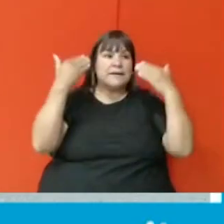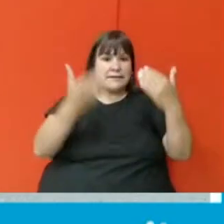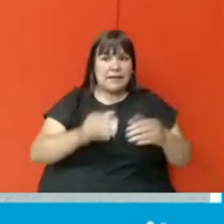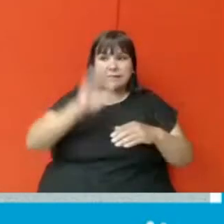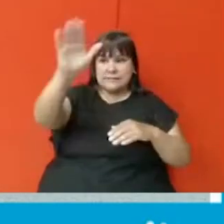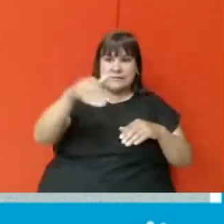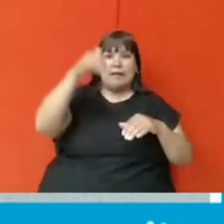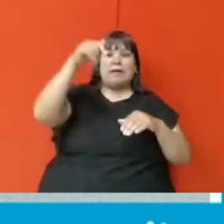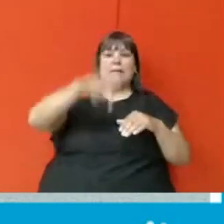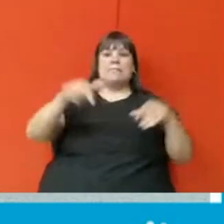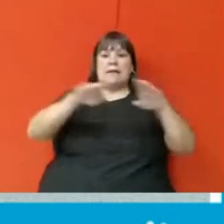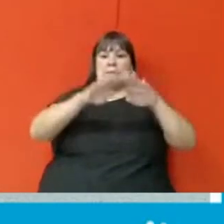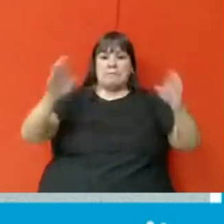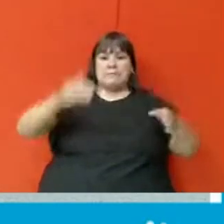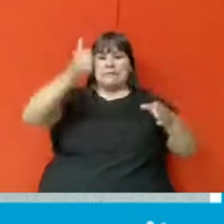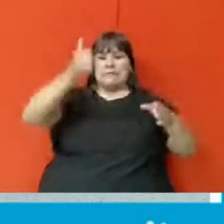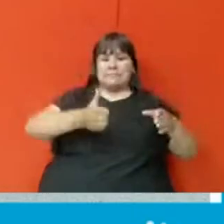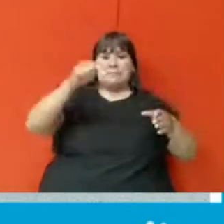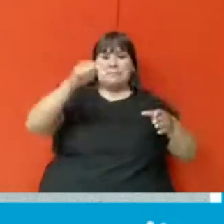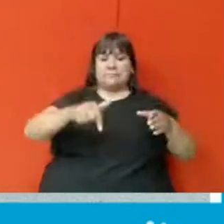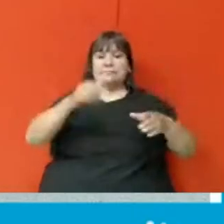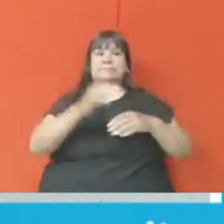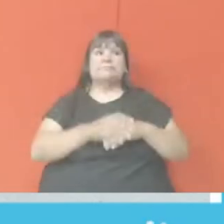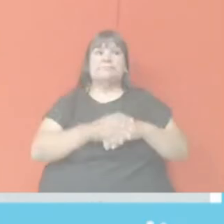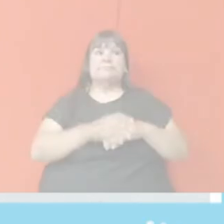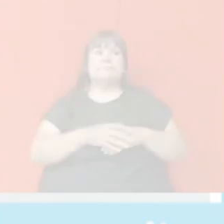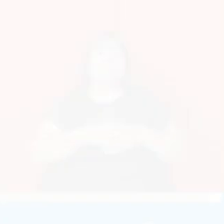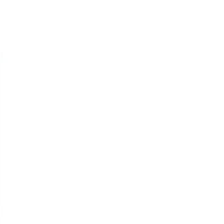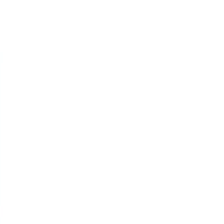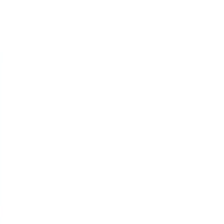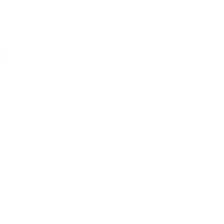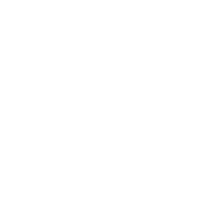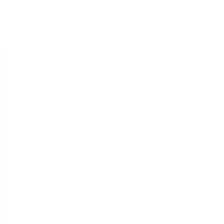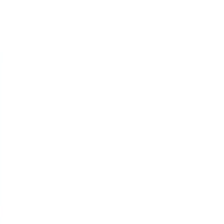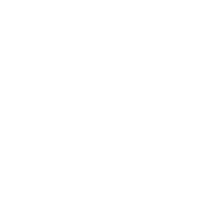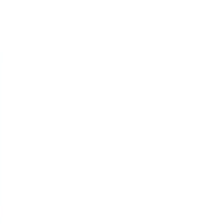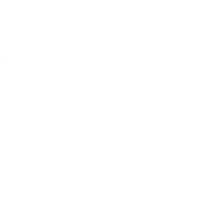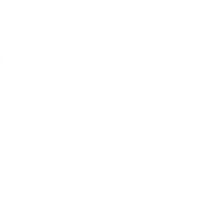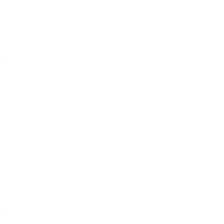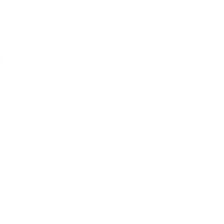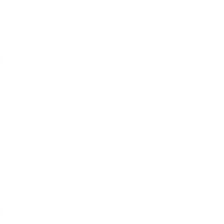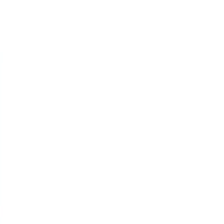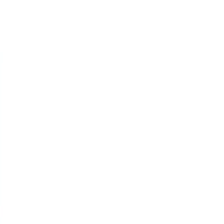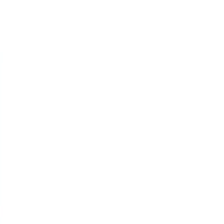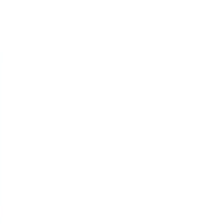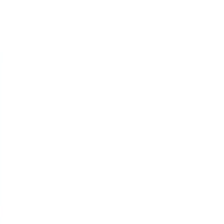mesa. Así que bueno, dicho esto, vamos a comenzar con la mesa 5 sobre cuidado